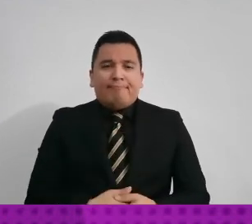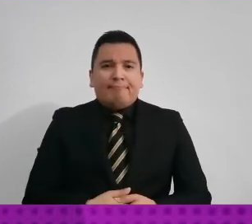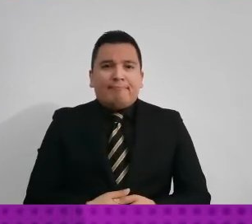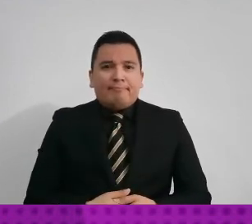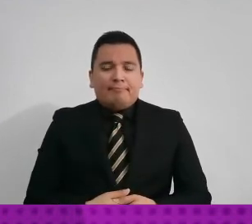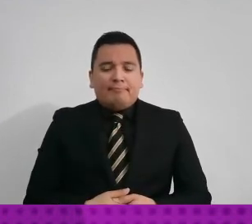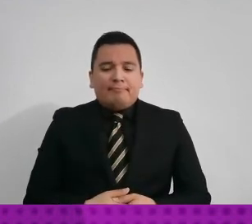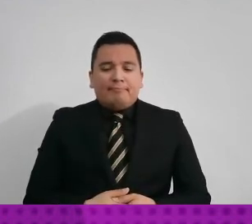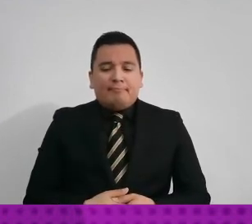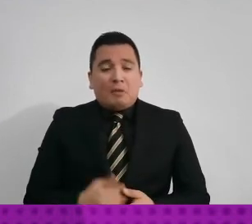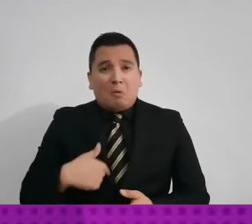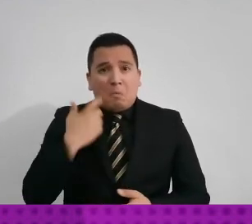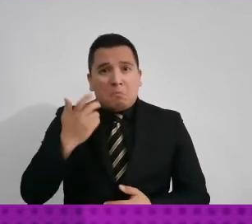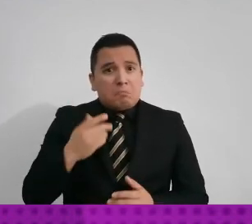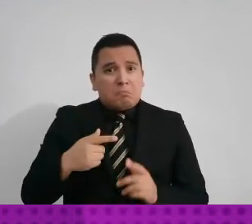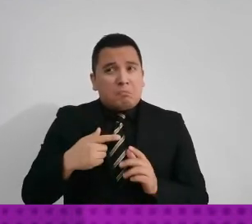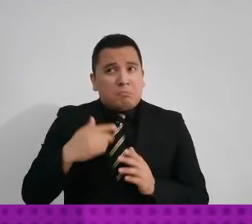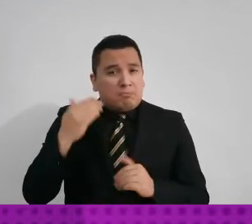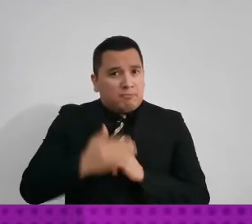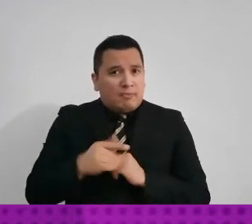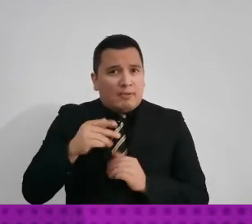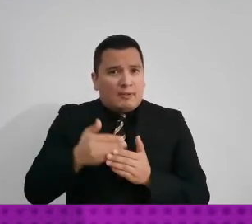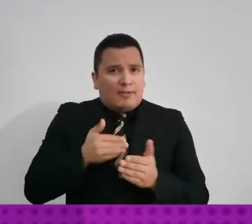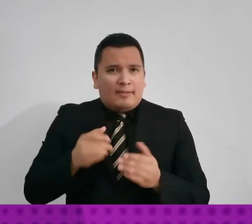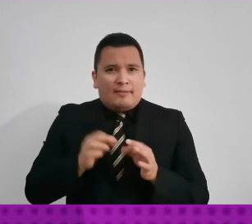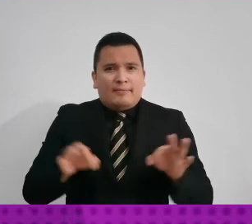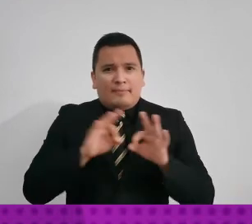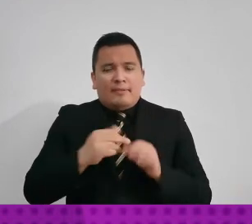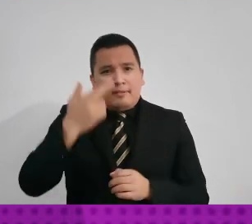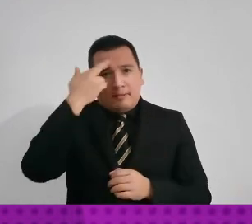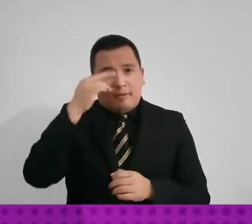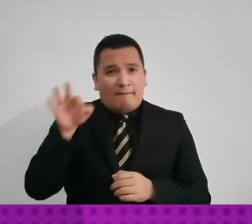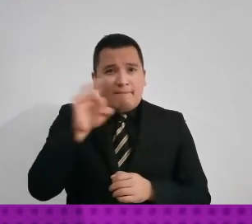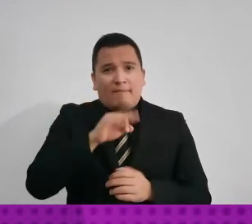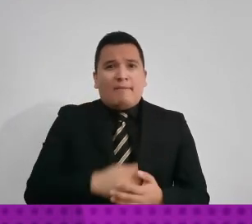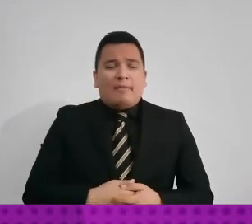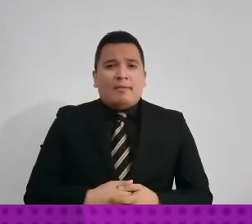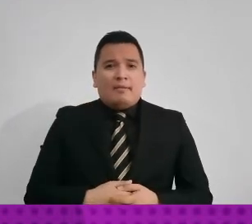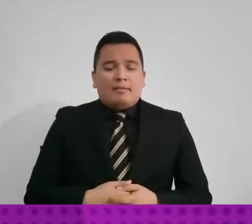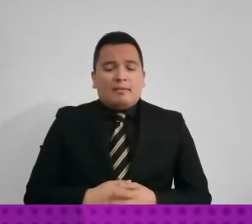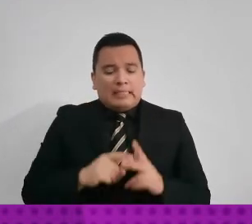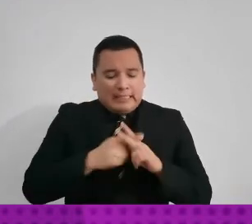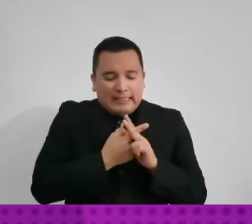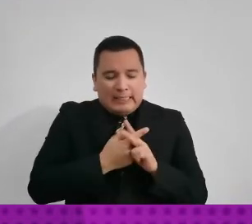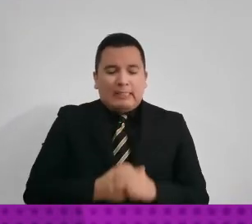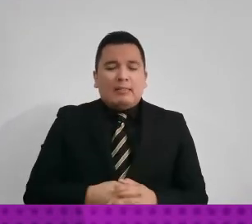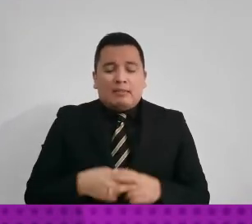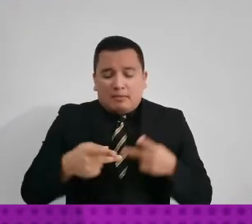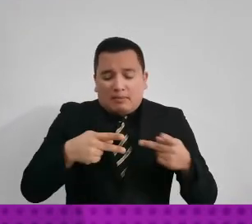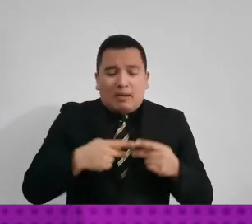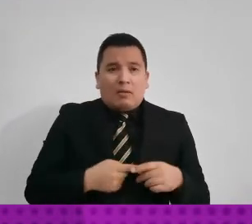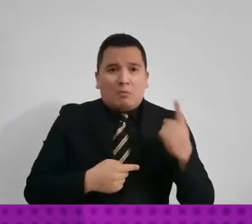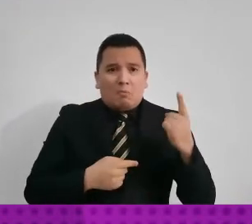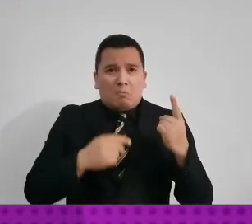agradecer la invitación a este programa. No me quiero ir sin algo que me parece que es importante, nada más recordar las fechas. Se